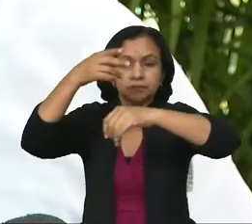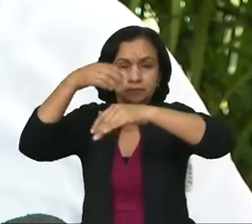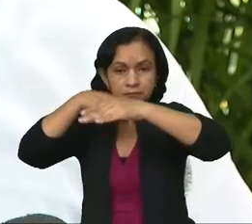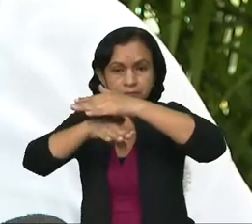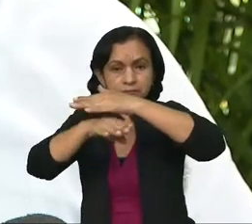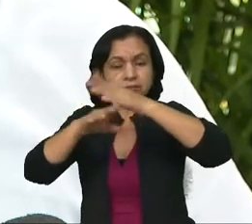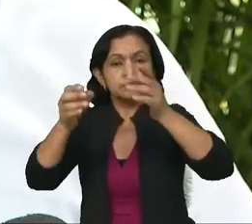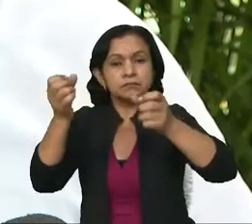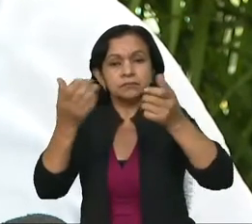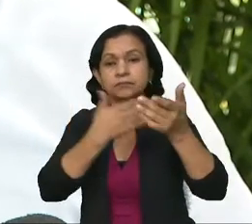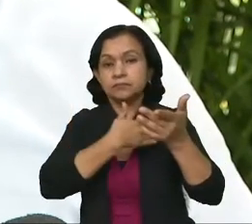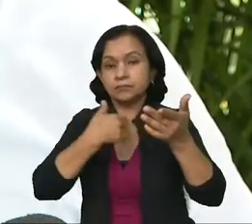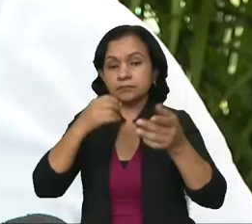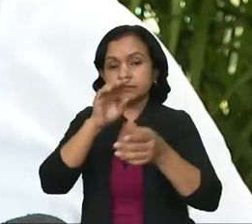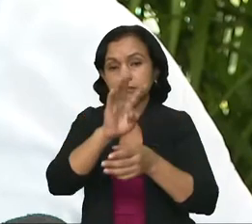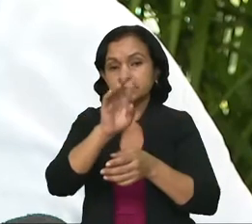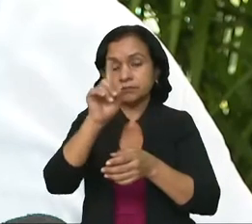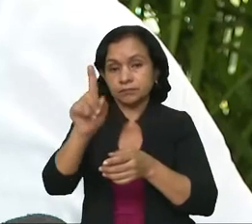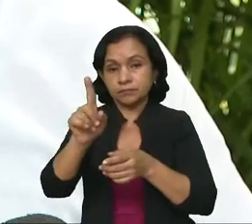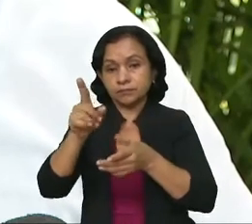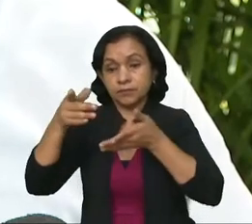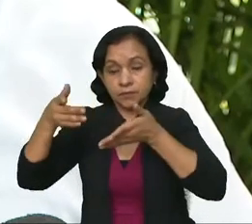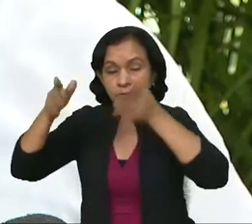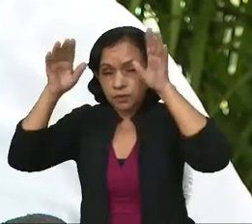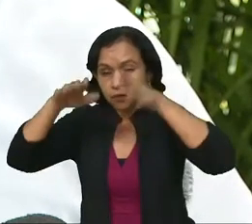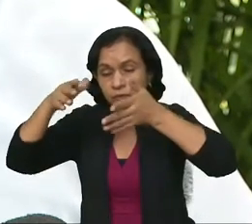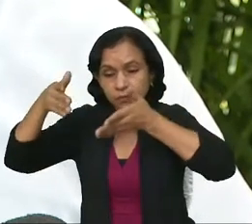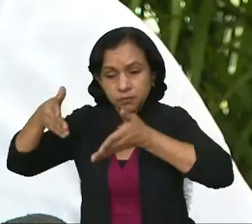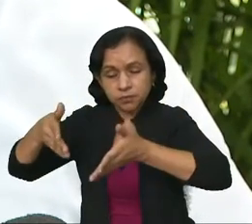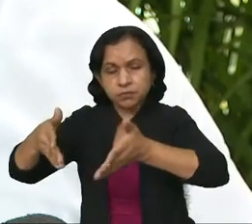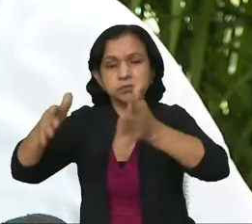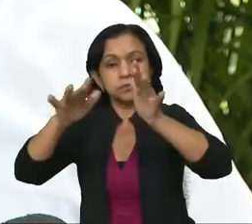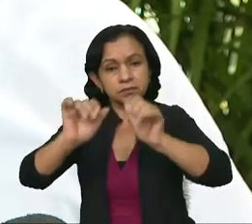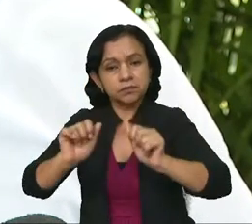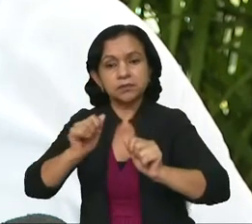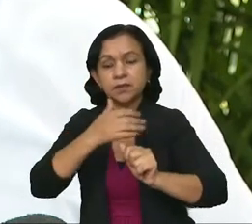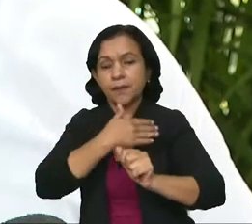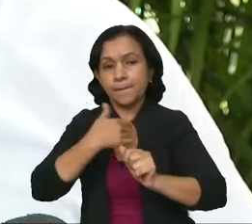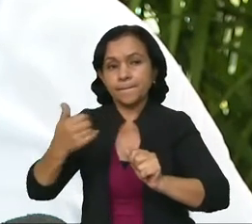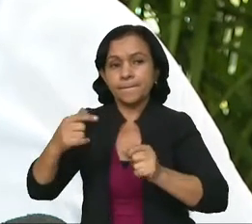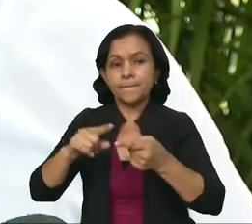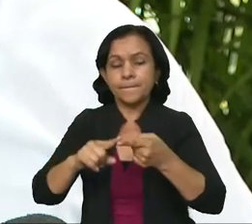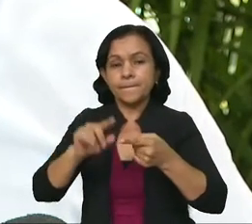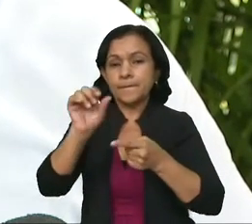mejorados, 41 obras de drenajes construidas y mejoradas y